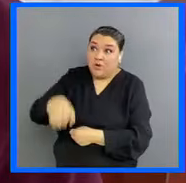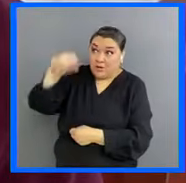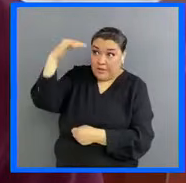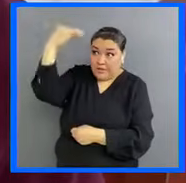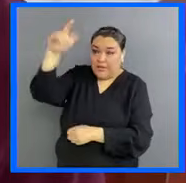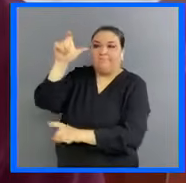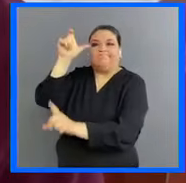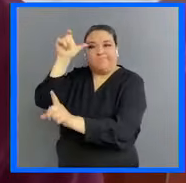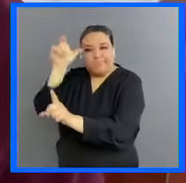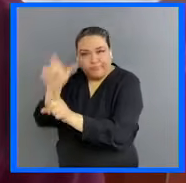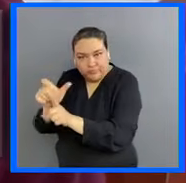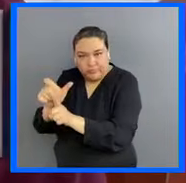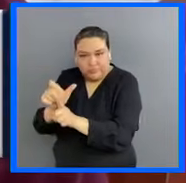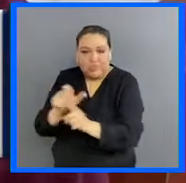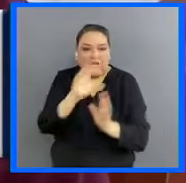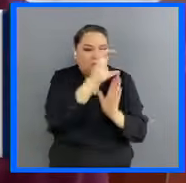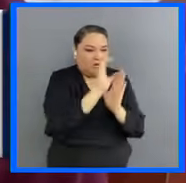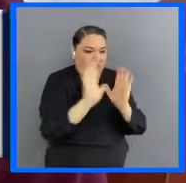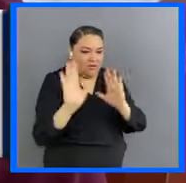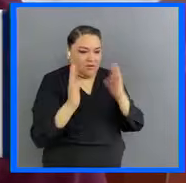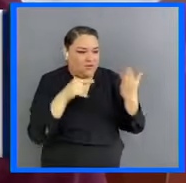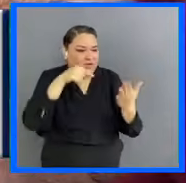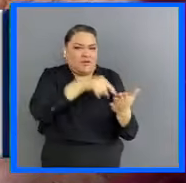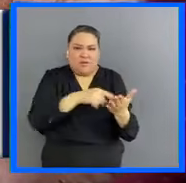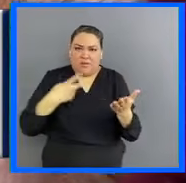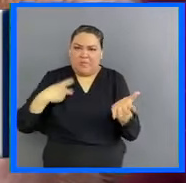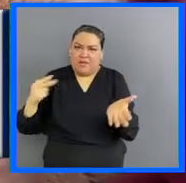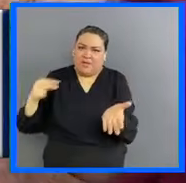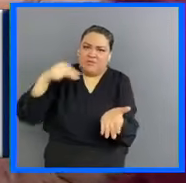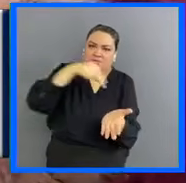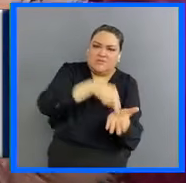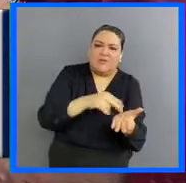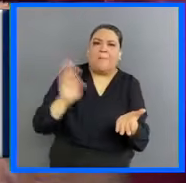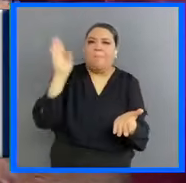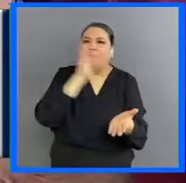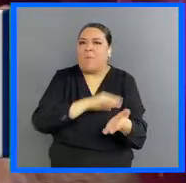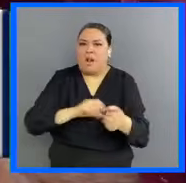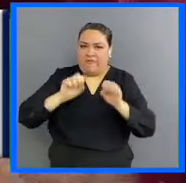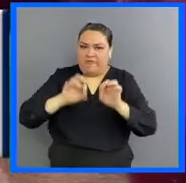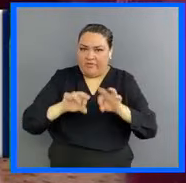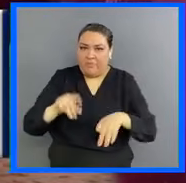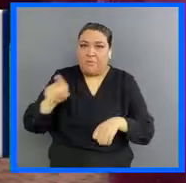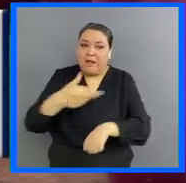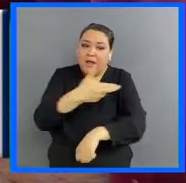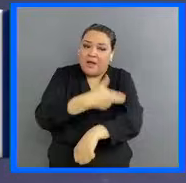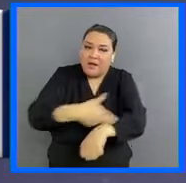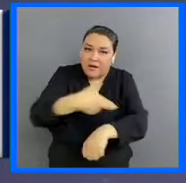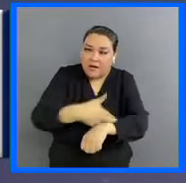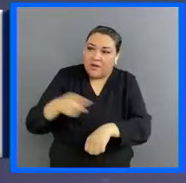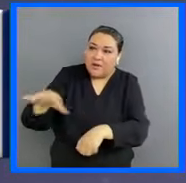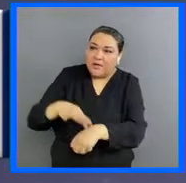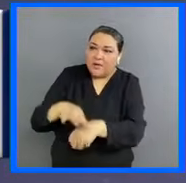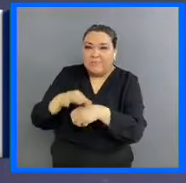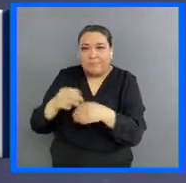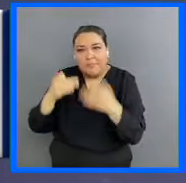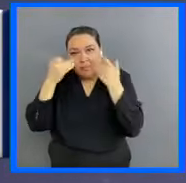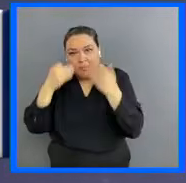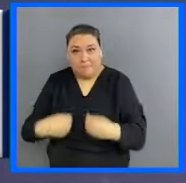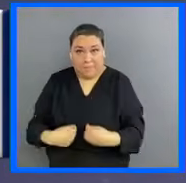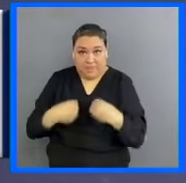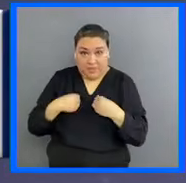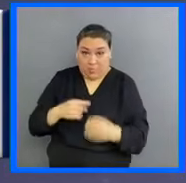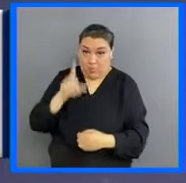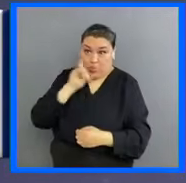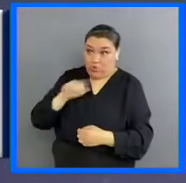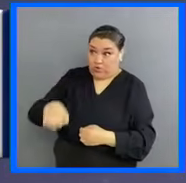declaró inconstitucional exigir su presencia física en oficinas para realizar el trámite de fe de vida. Una mujer de 70 años se fue